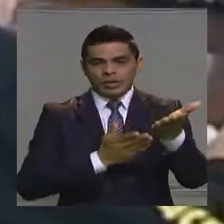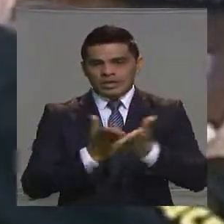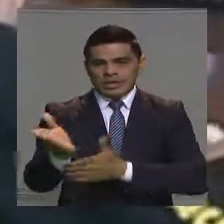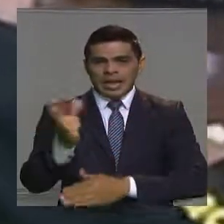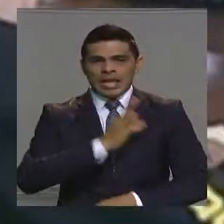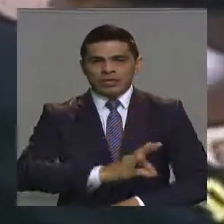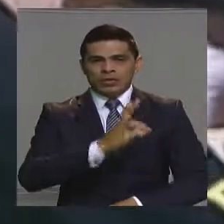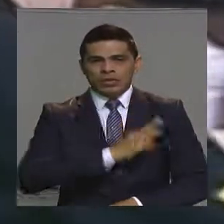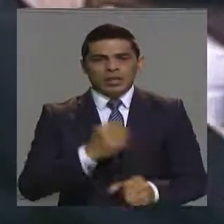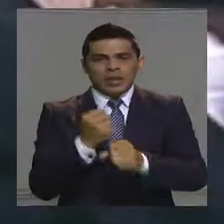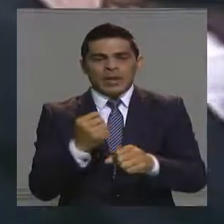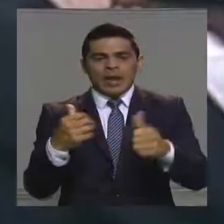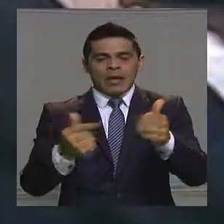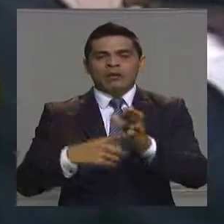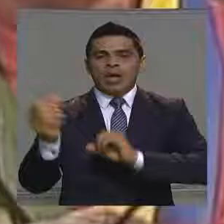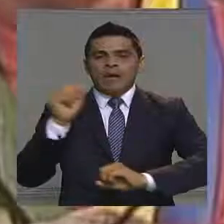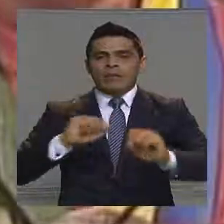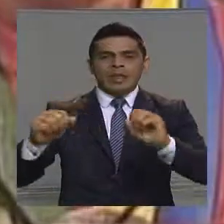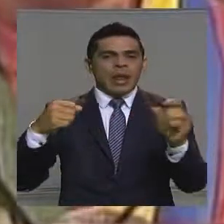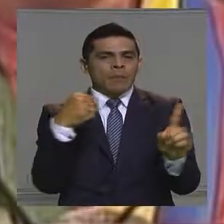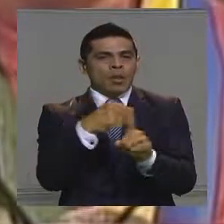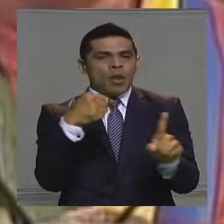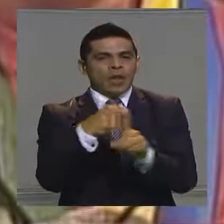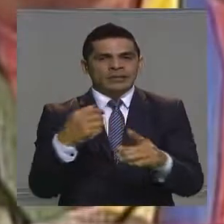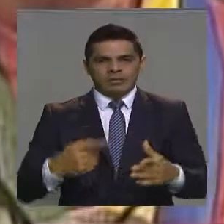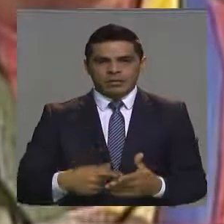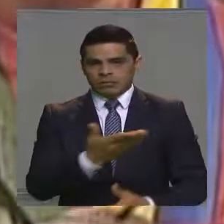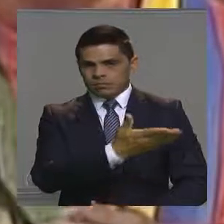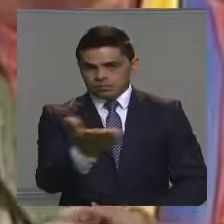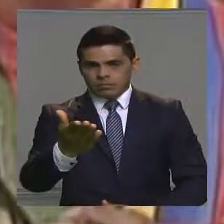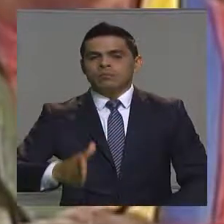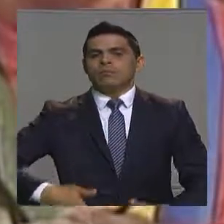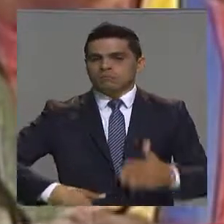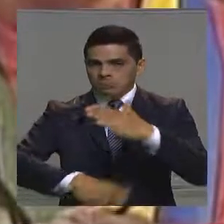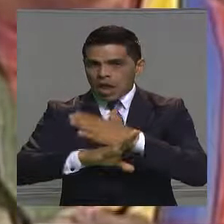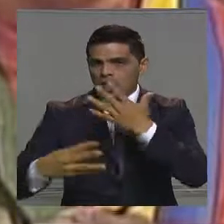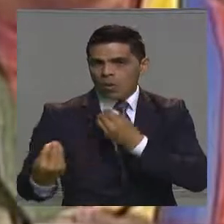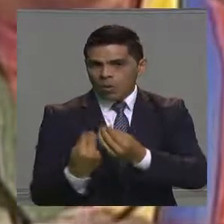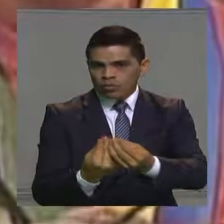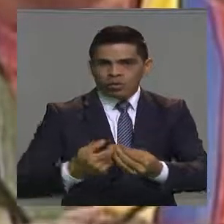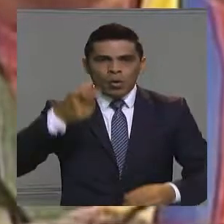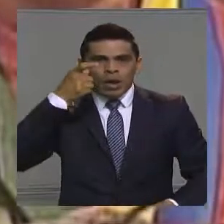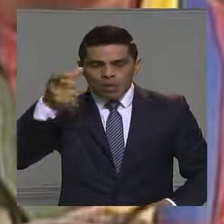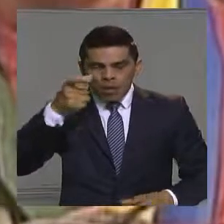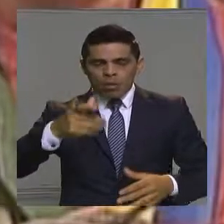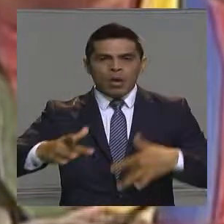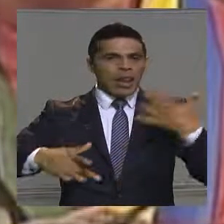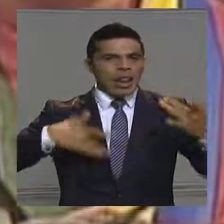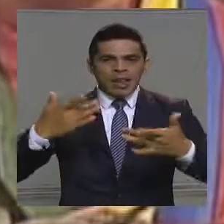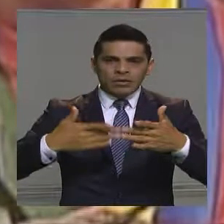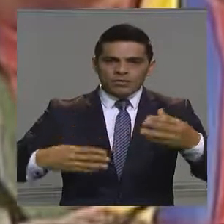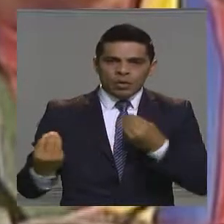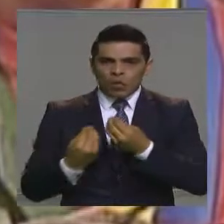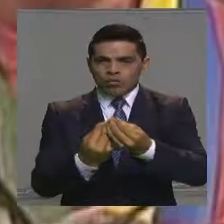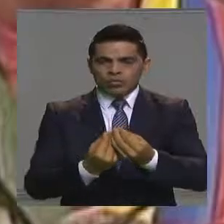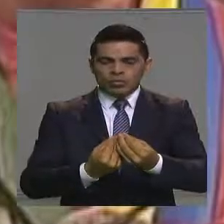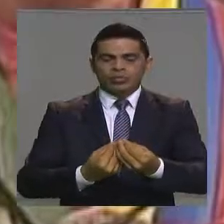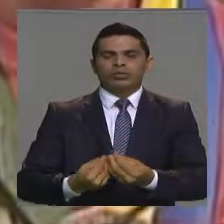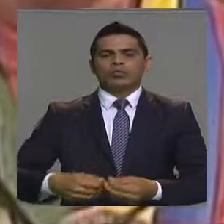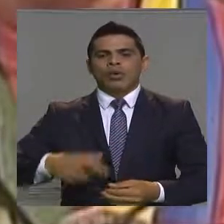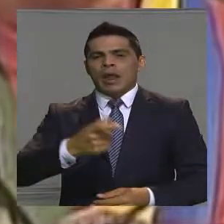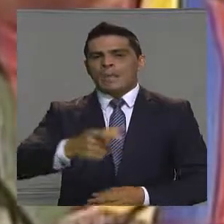así como evitar la violencia en Venezuela. Vayan a la acción, vayan junto al pueblo, vayan en unión cívico-militar y